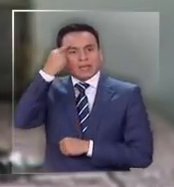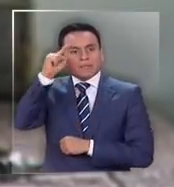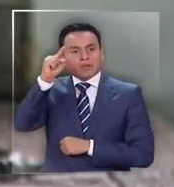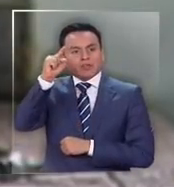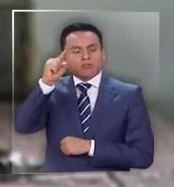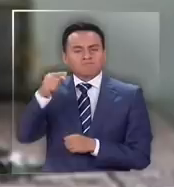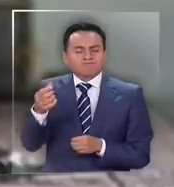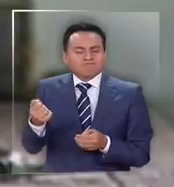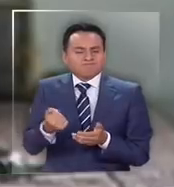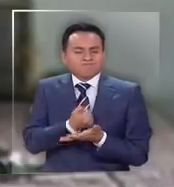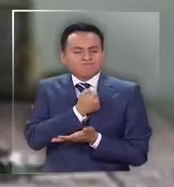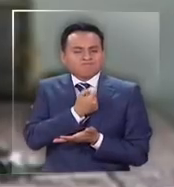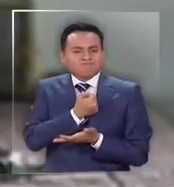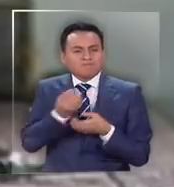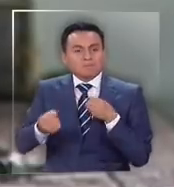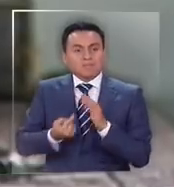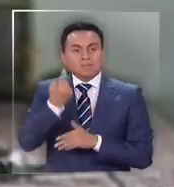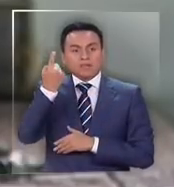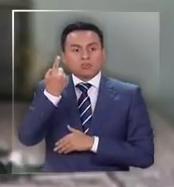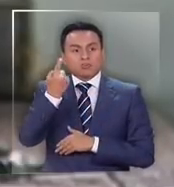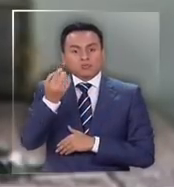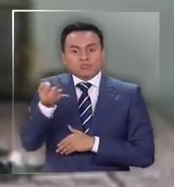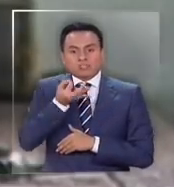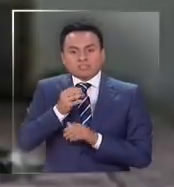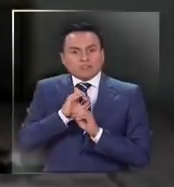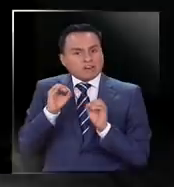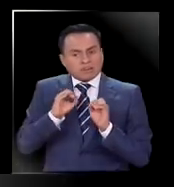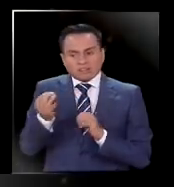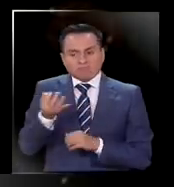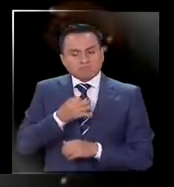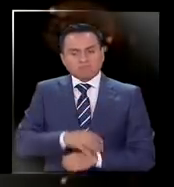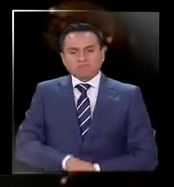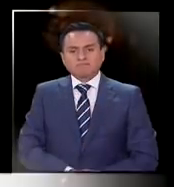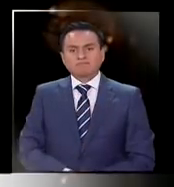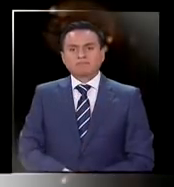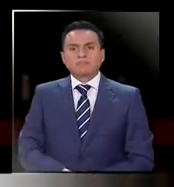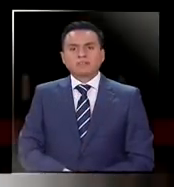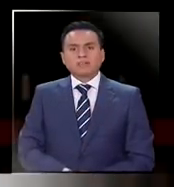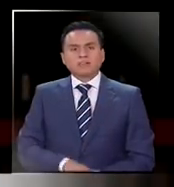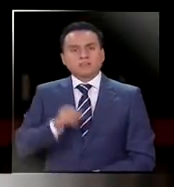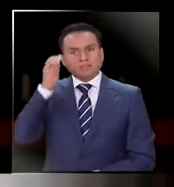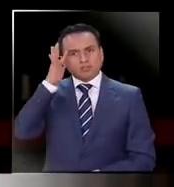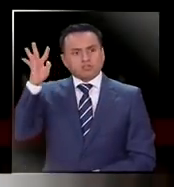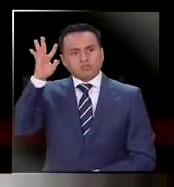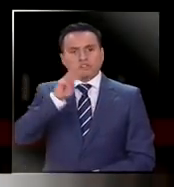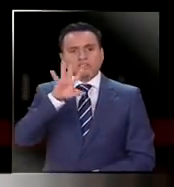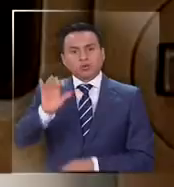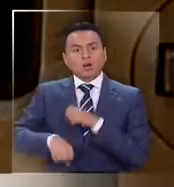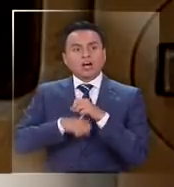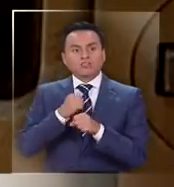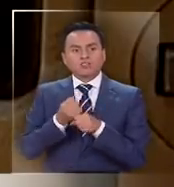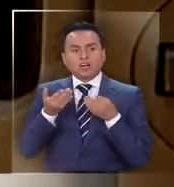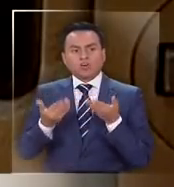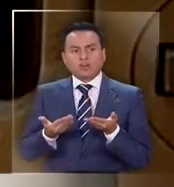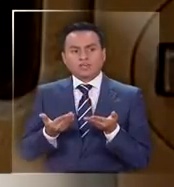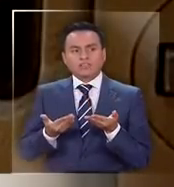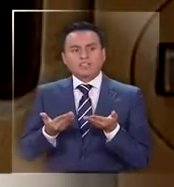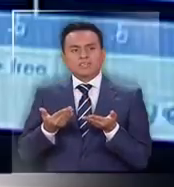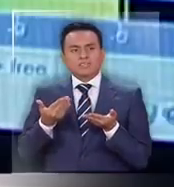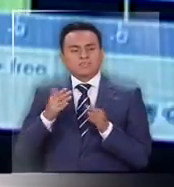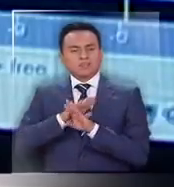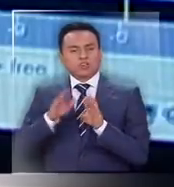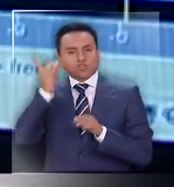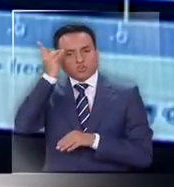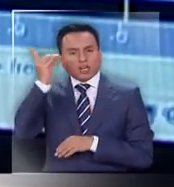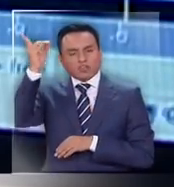lo frustrante es que primero no te dicen nada. El filósofo de 35 años, que hoy está terminando su